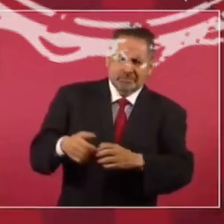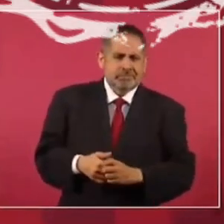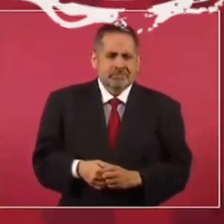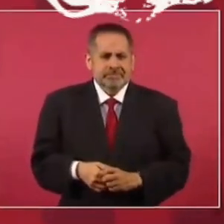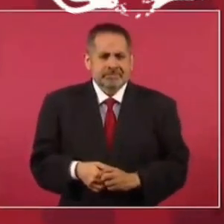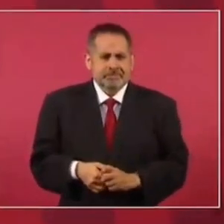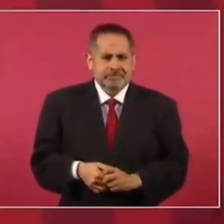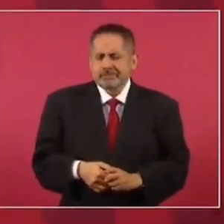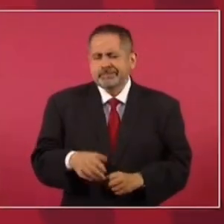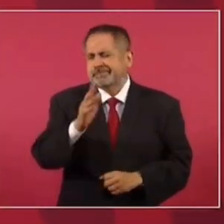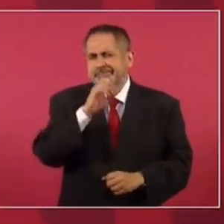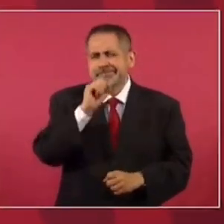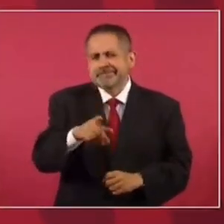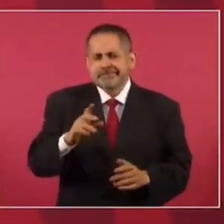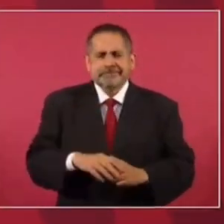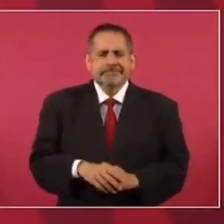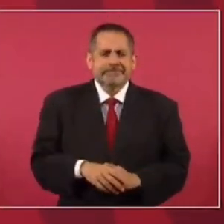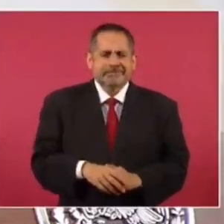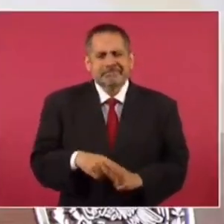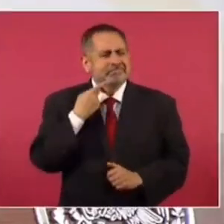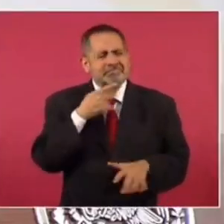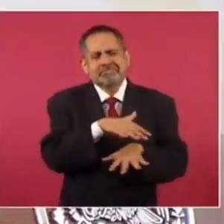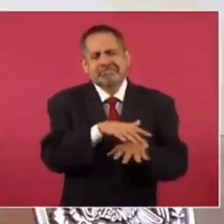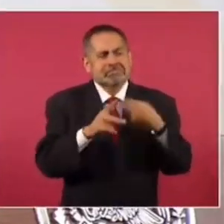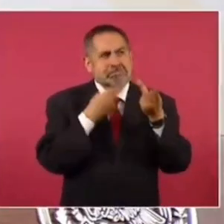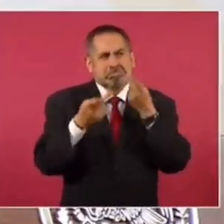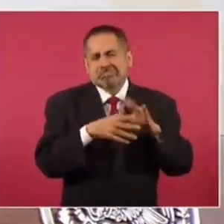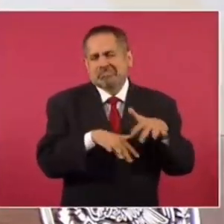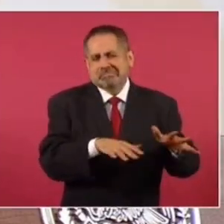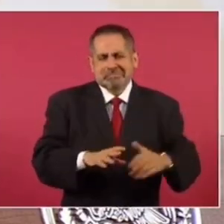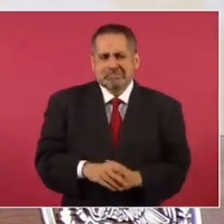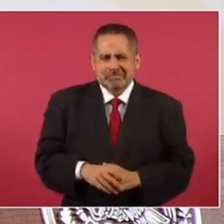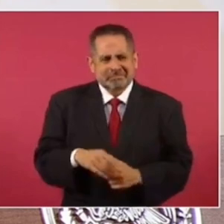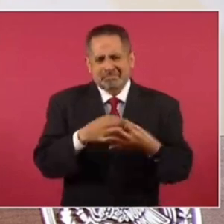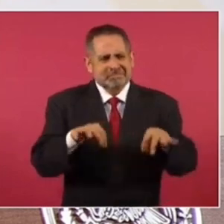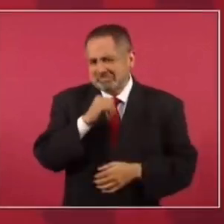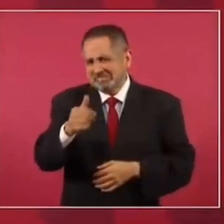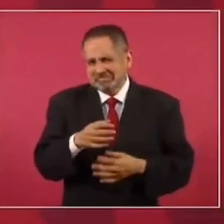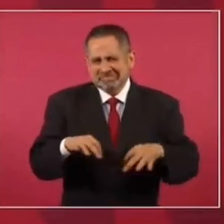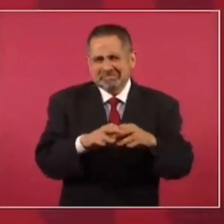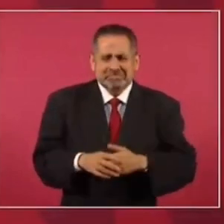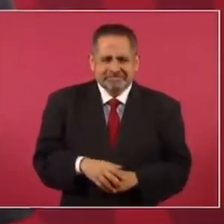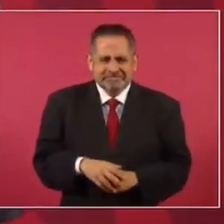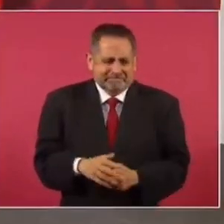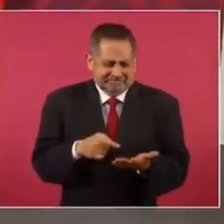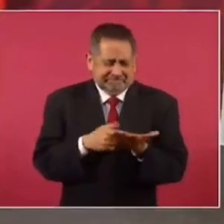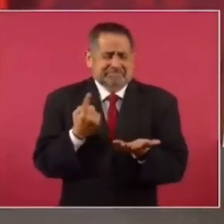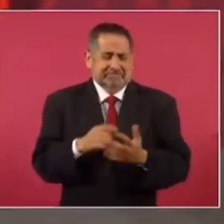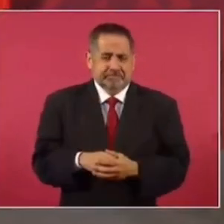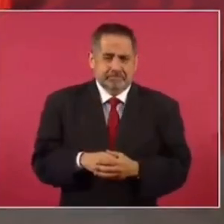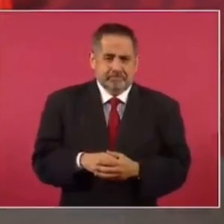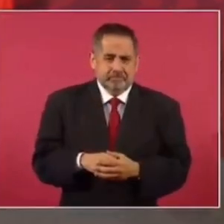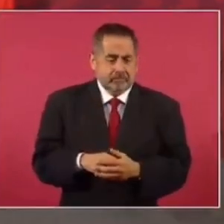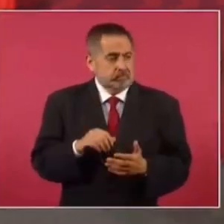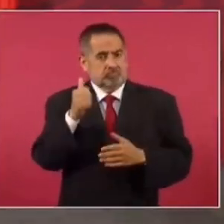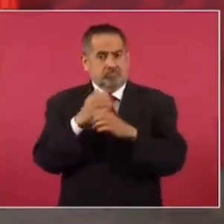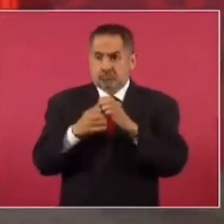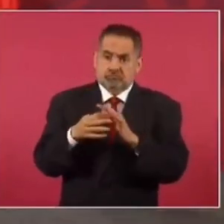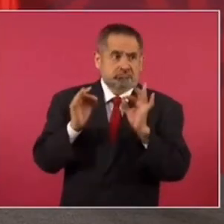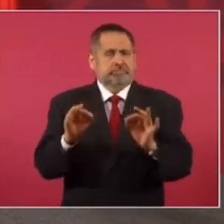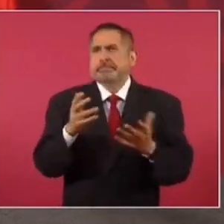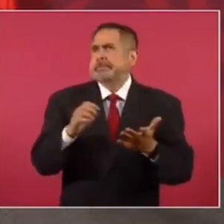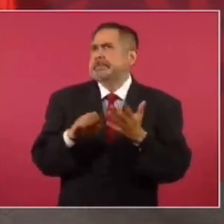Sí, pero es parte de lo mismo. Es la politiquería. No le den importancia a eso. No es nota. Nota